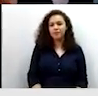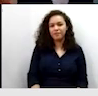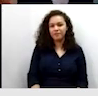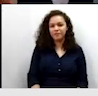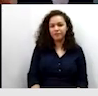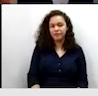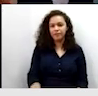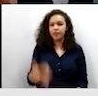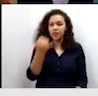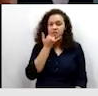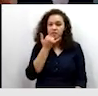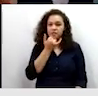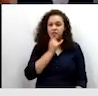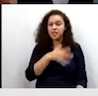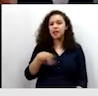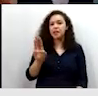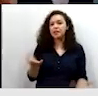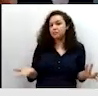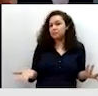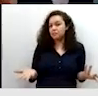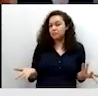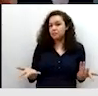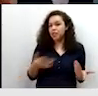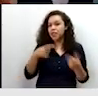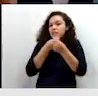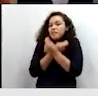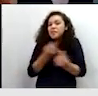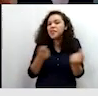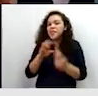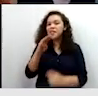Perdón, es que aquí me están hablando mis niños.